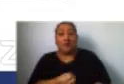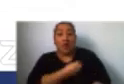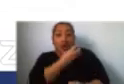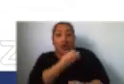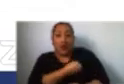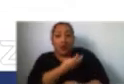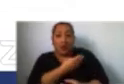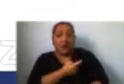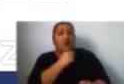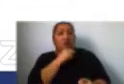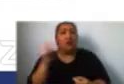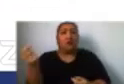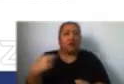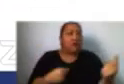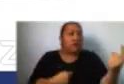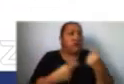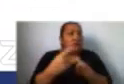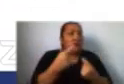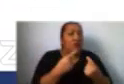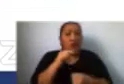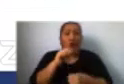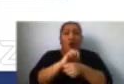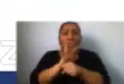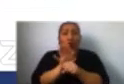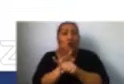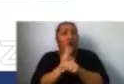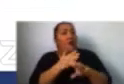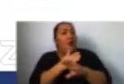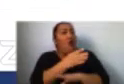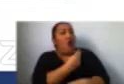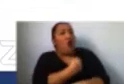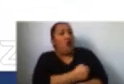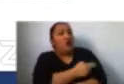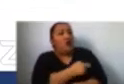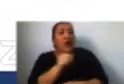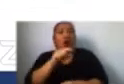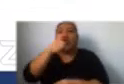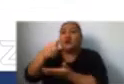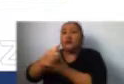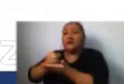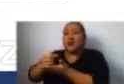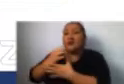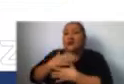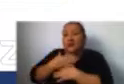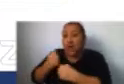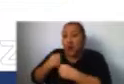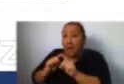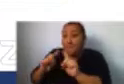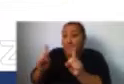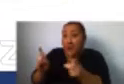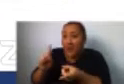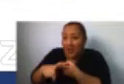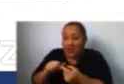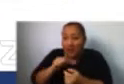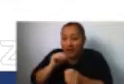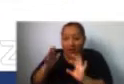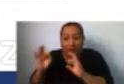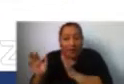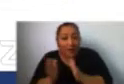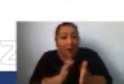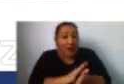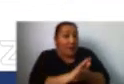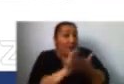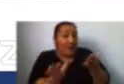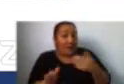llegar las mujeres gestantes con COVID a los hospitales y a los centros de salud. Sin embargo, aún no estaban preparados. Y